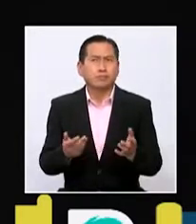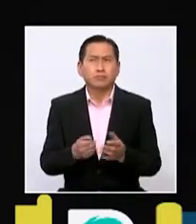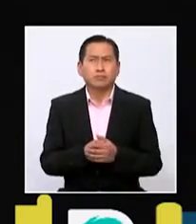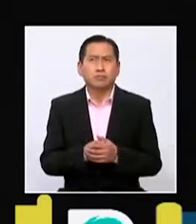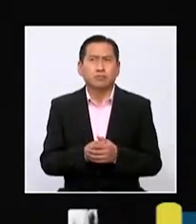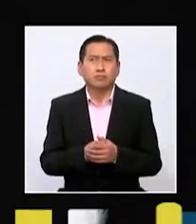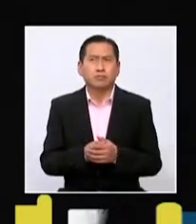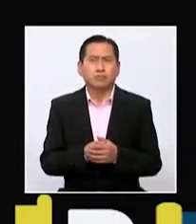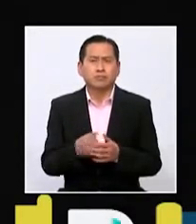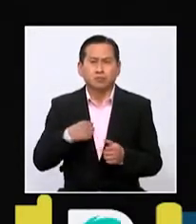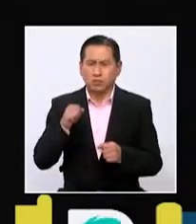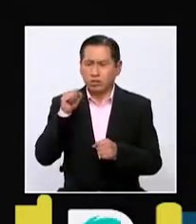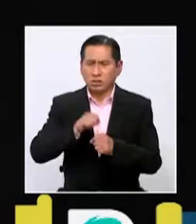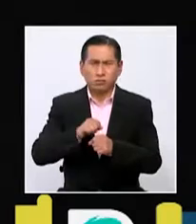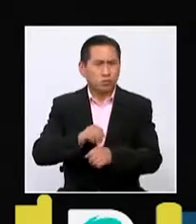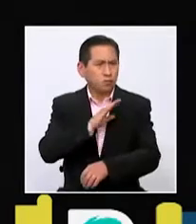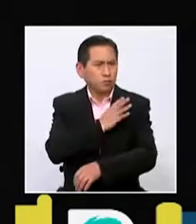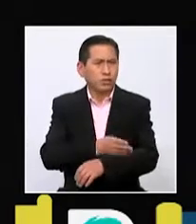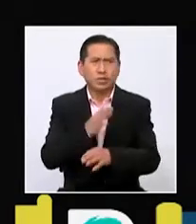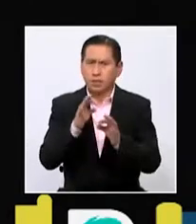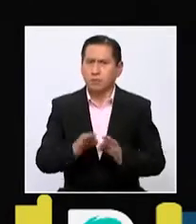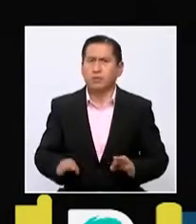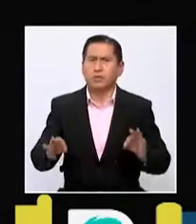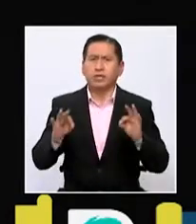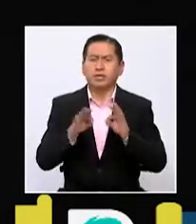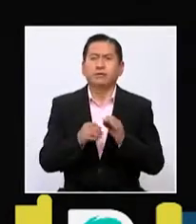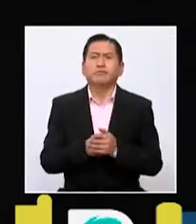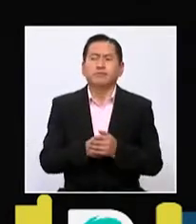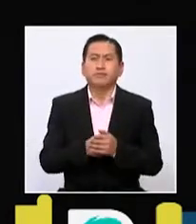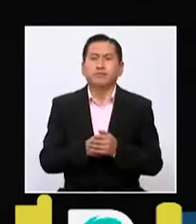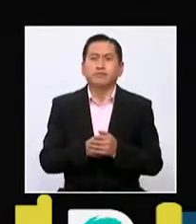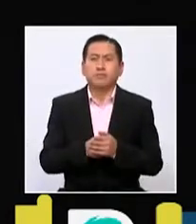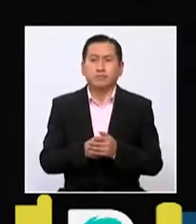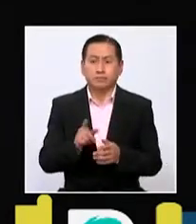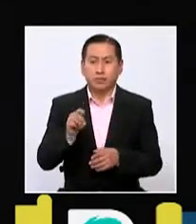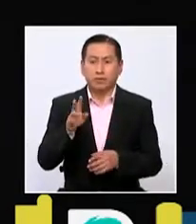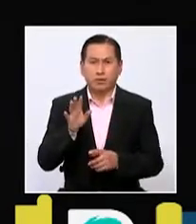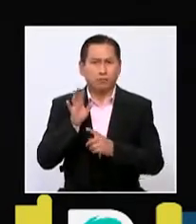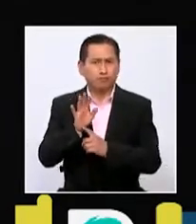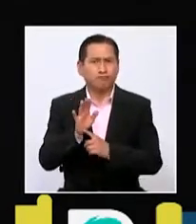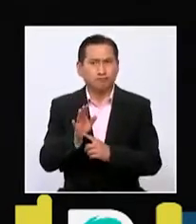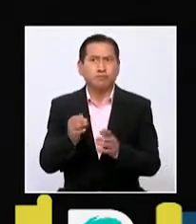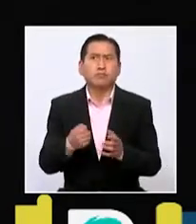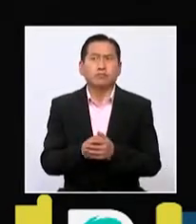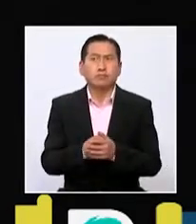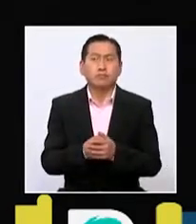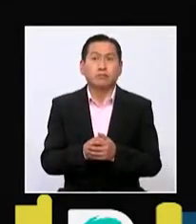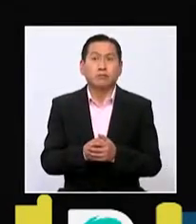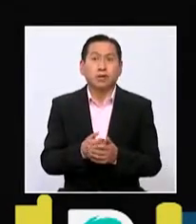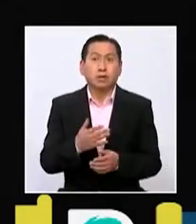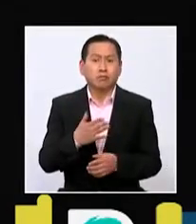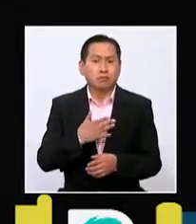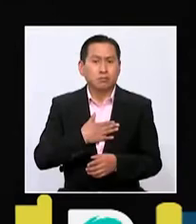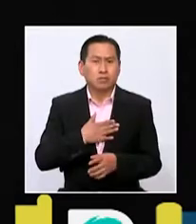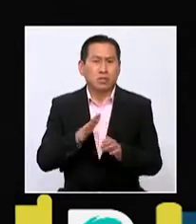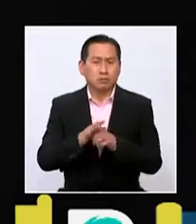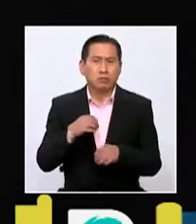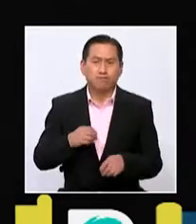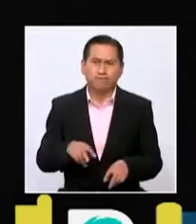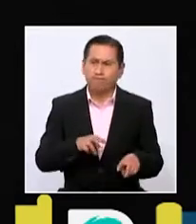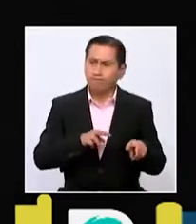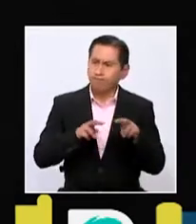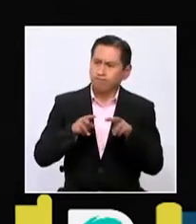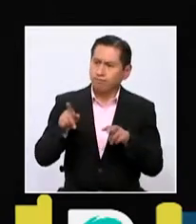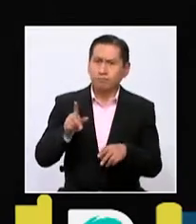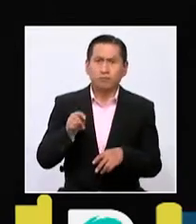De hacer un trabajo arduo, importante, en el medio de la televisión. A mí me avergonzaba ver